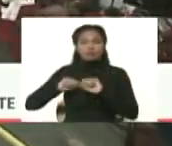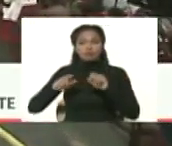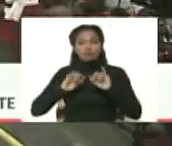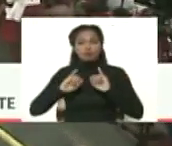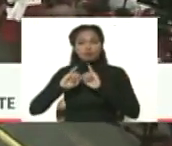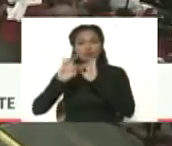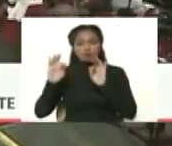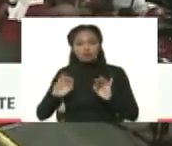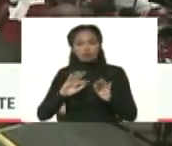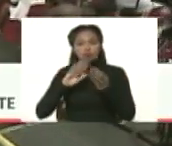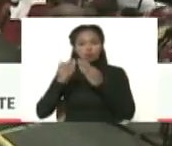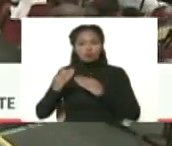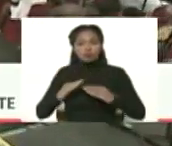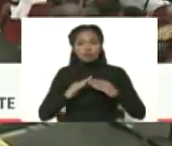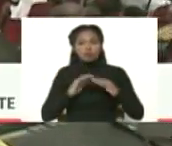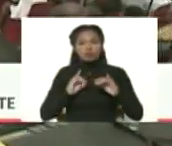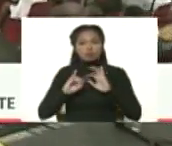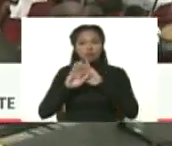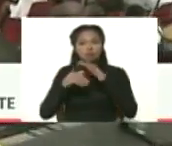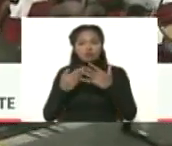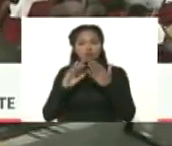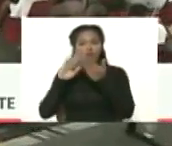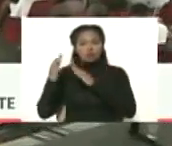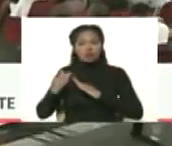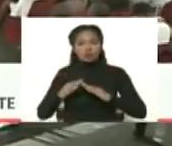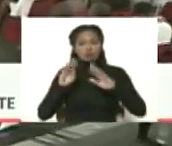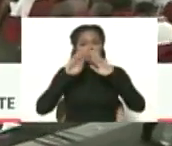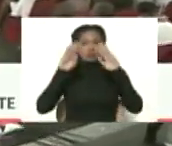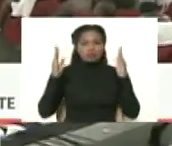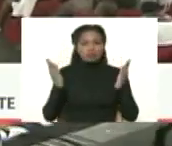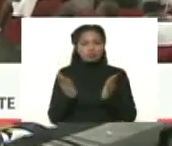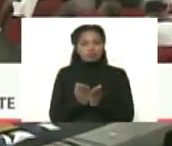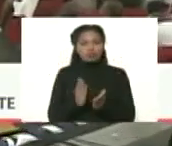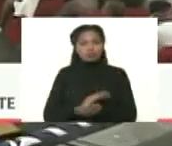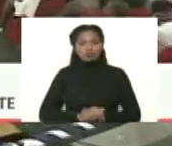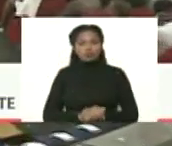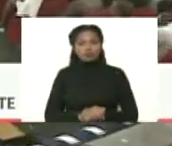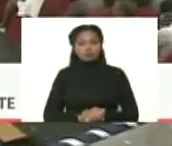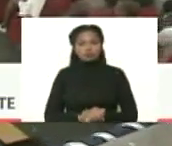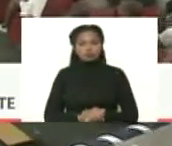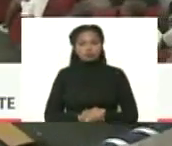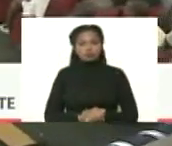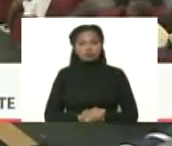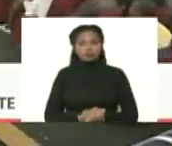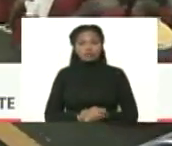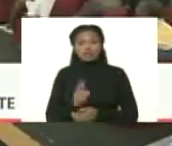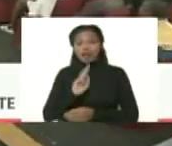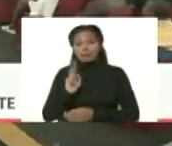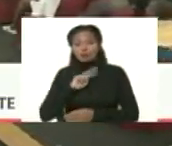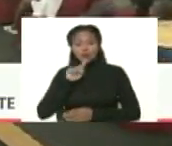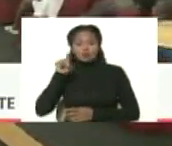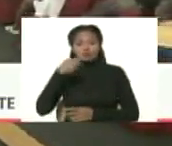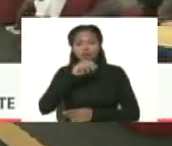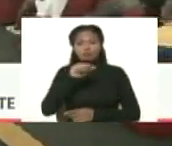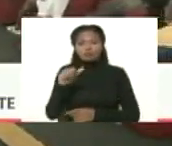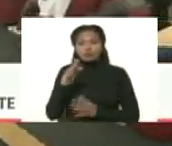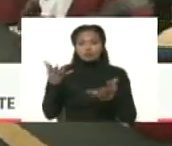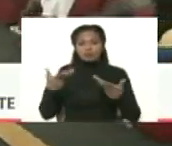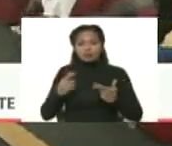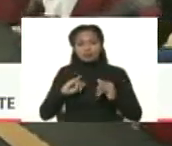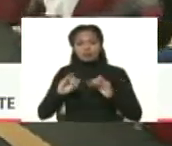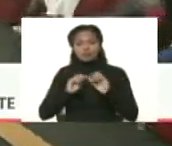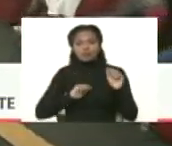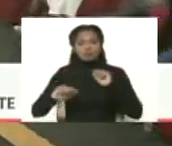vecinales, comunales, comuneros del mundo. Y pronto, la próxima semana, vamos a recibir a